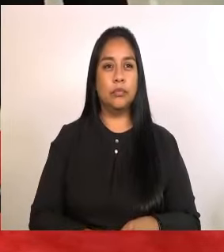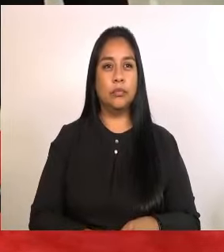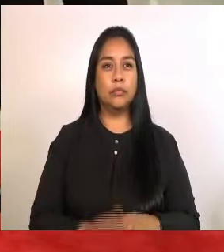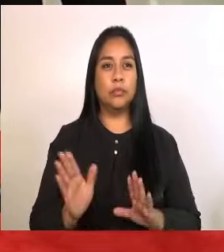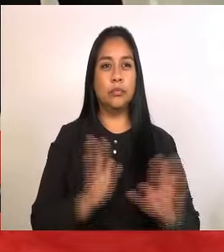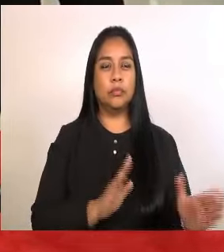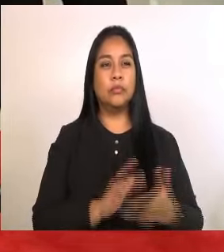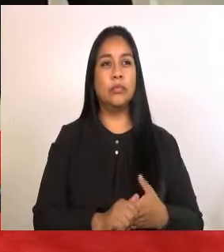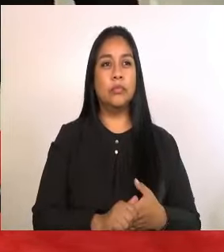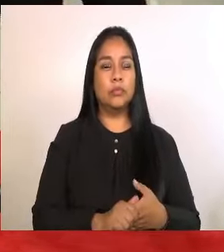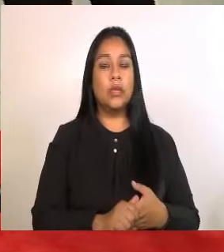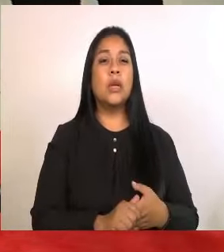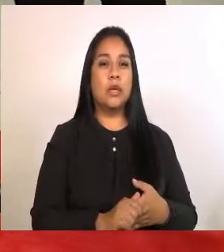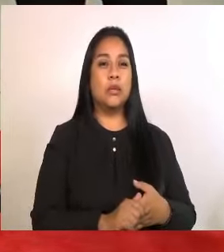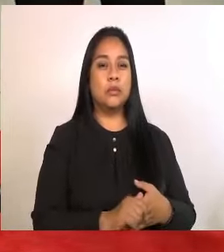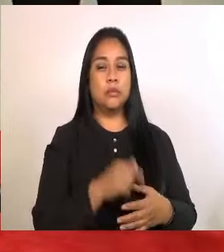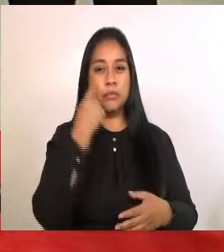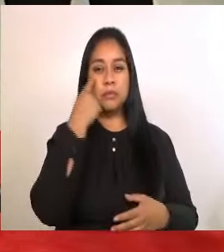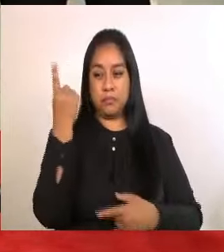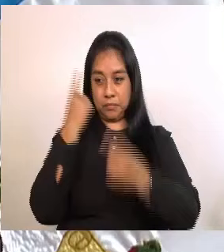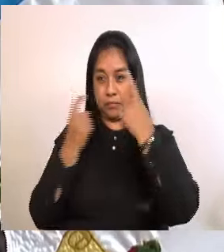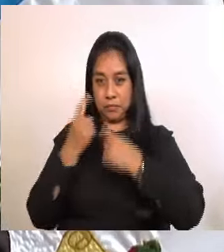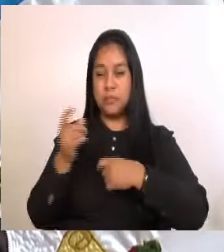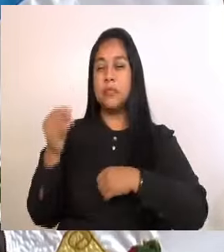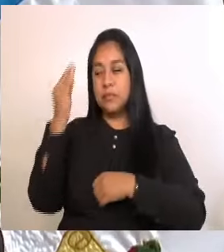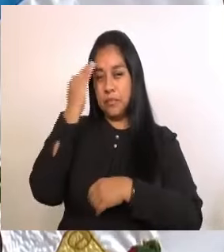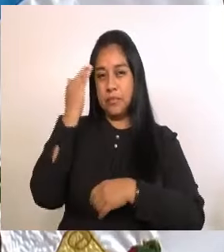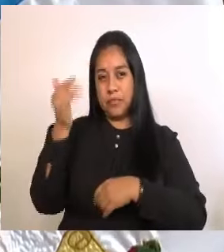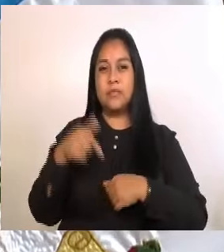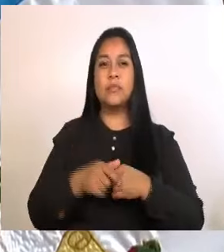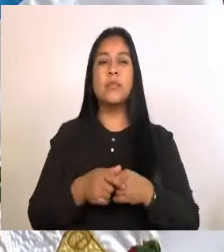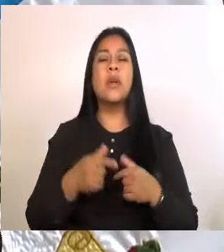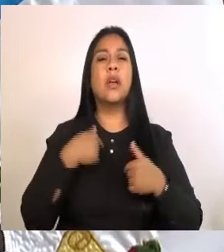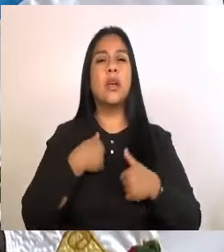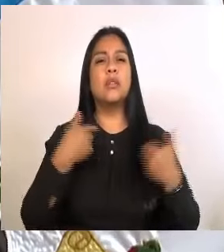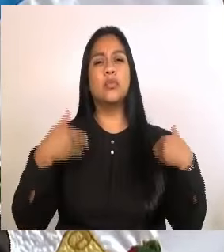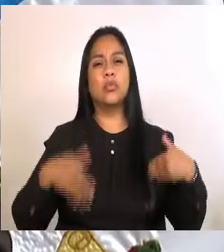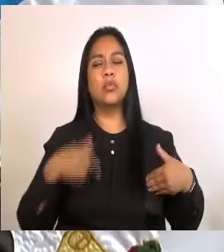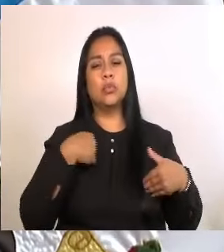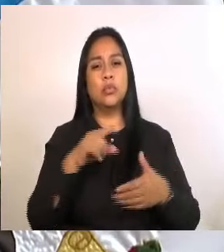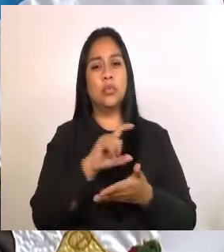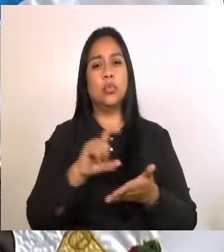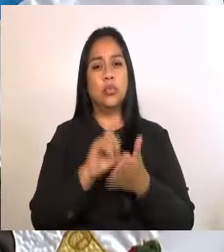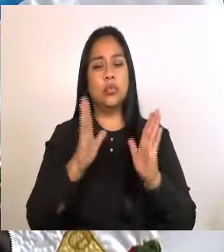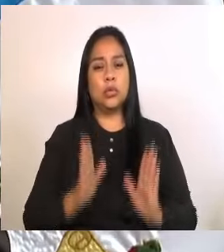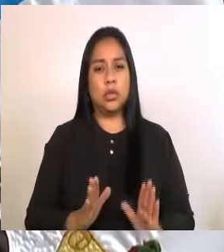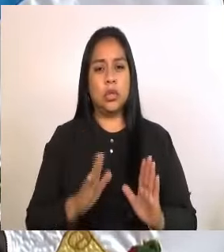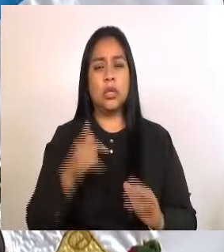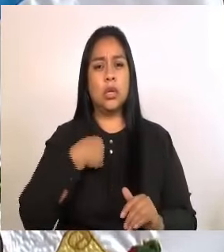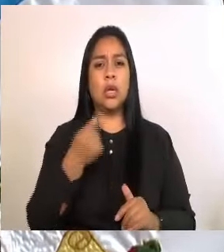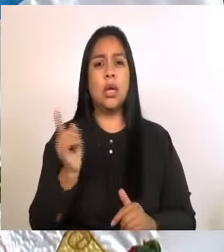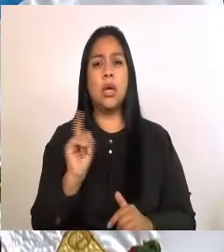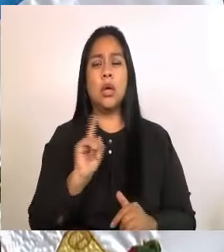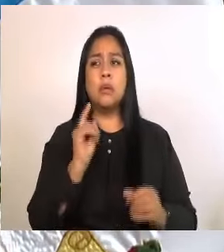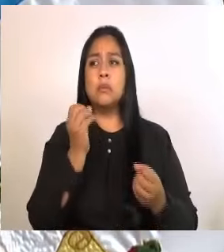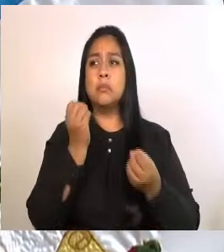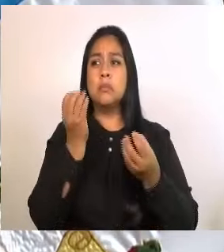¿Continuamos? Sí, en cuanto a las preguntas para mí, muchas gracias. En cuanto a la ciudadanía, no tenemos